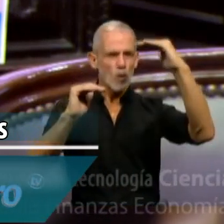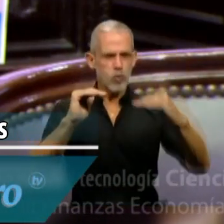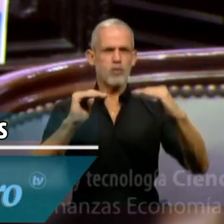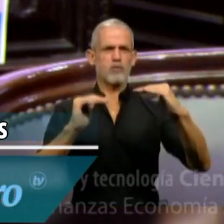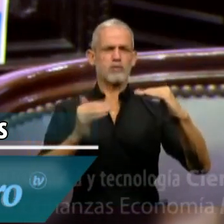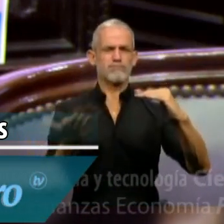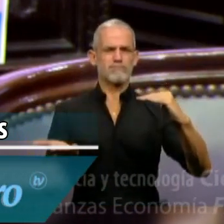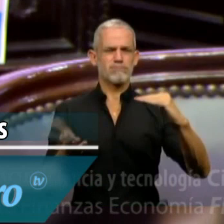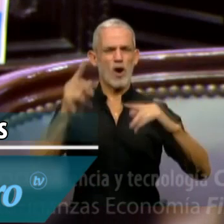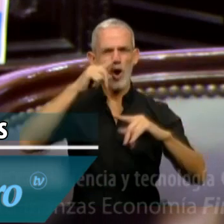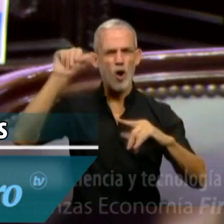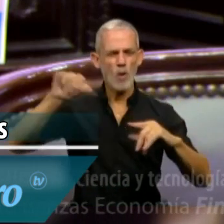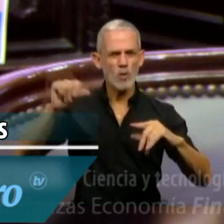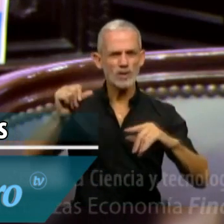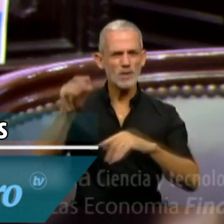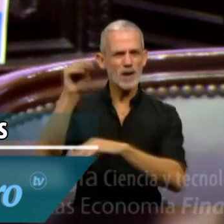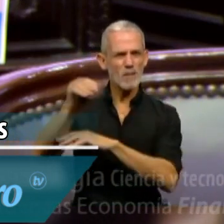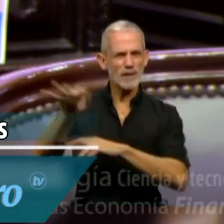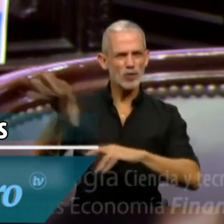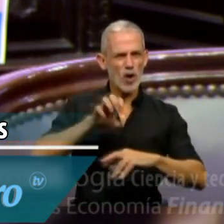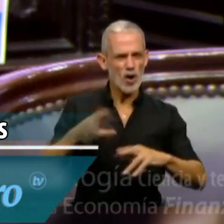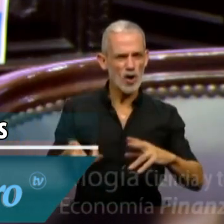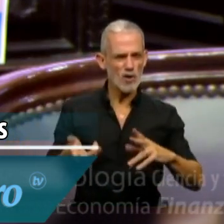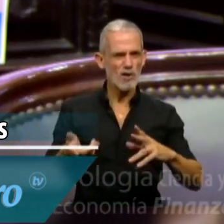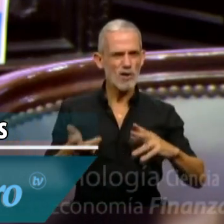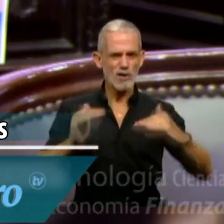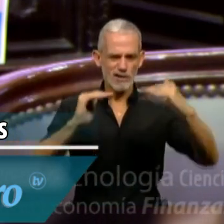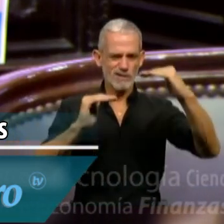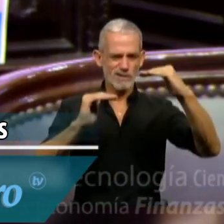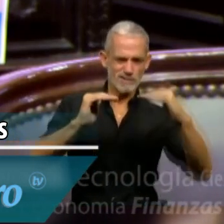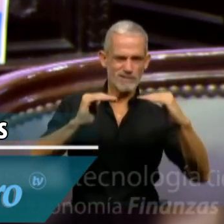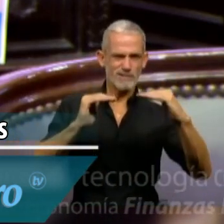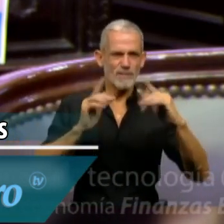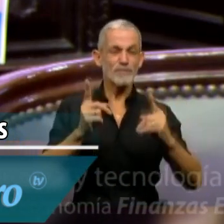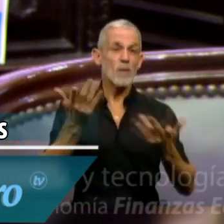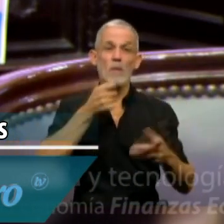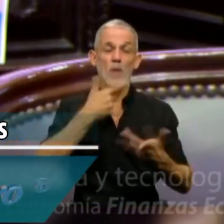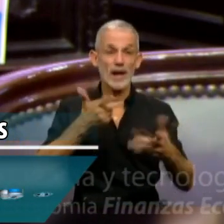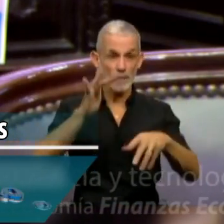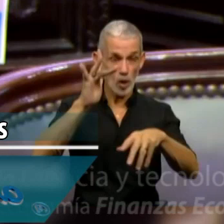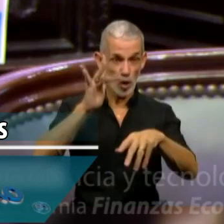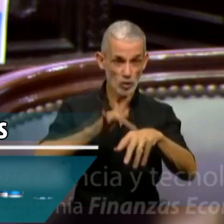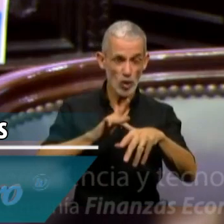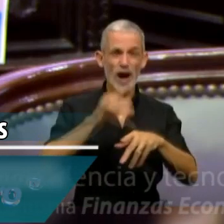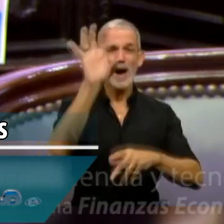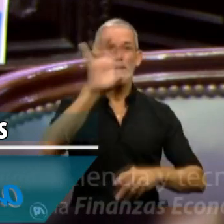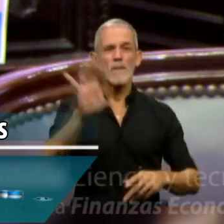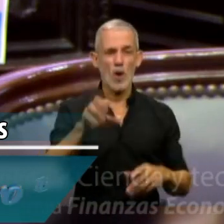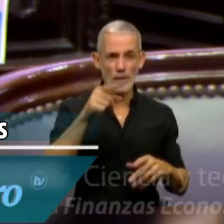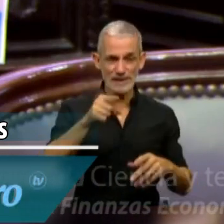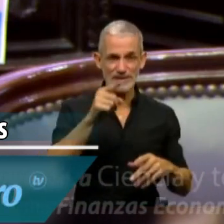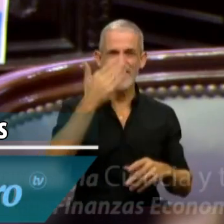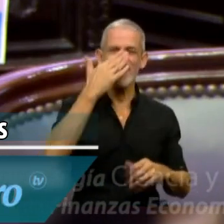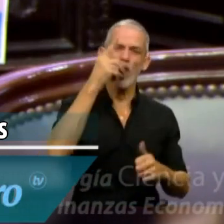biocombustibles con los combustibles de origen fósil. En el caso de lo que le toca a las provincias